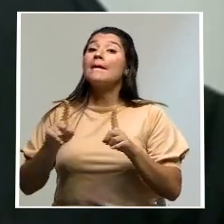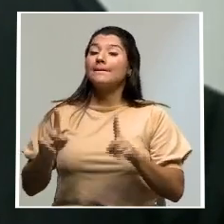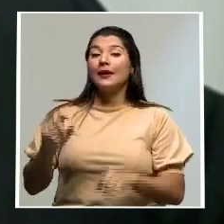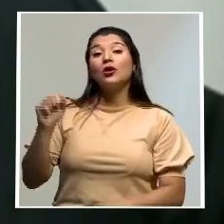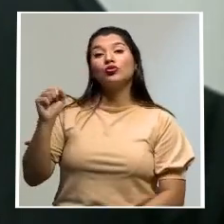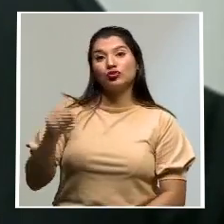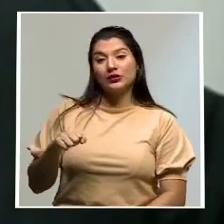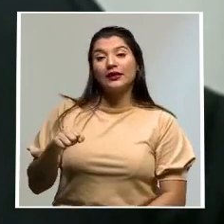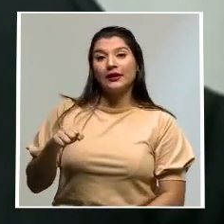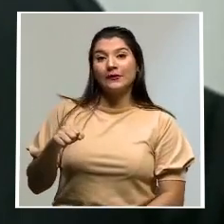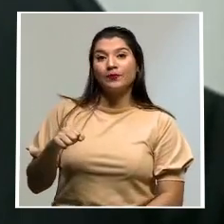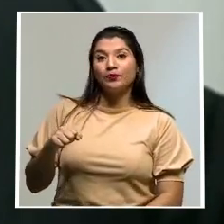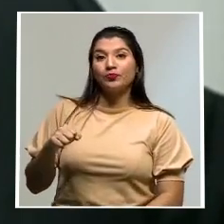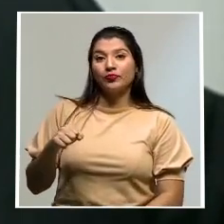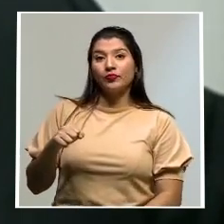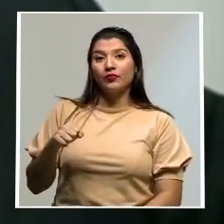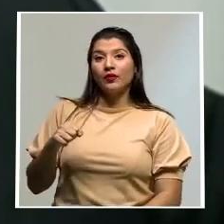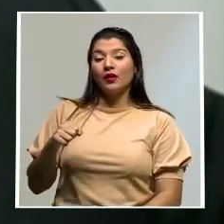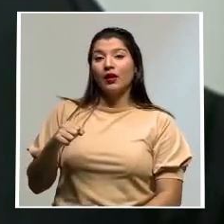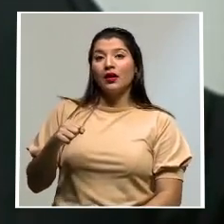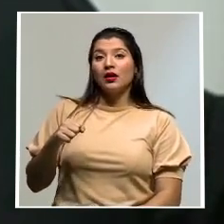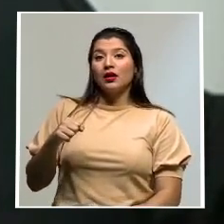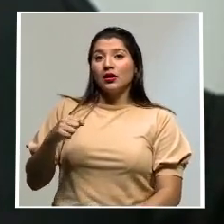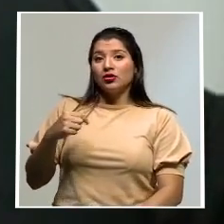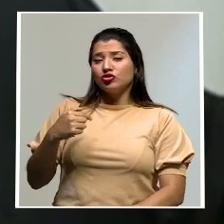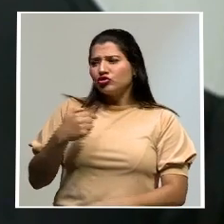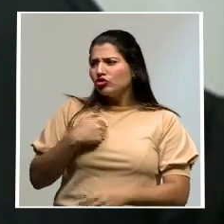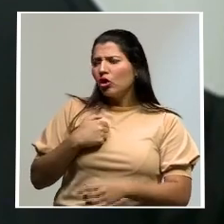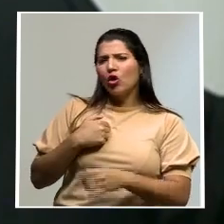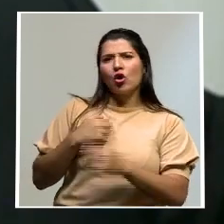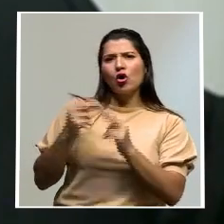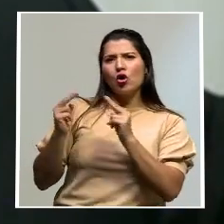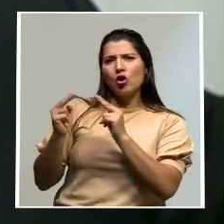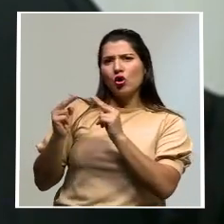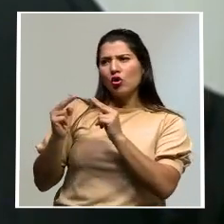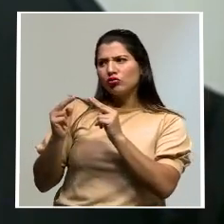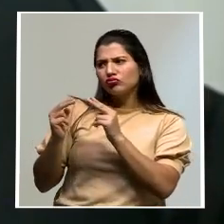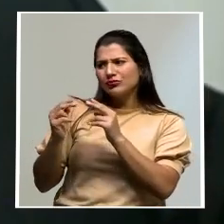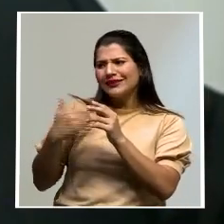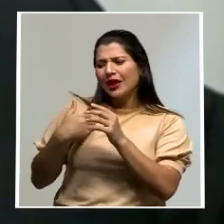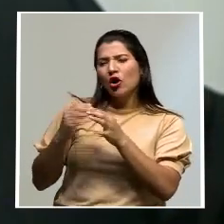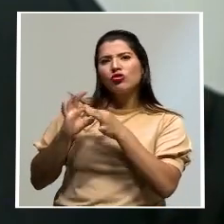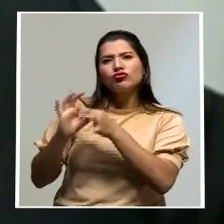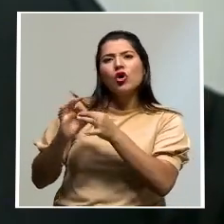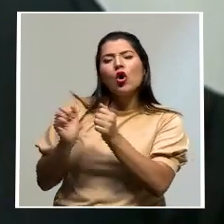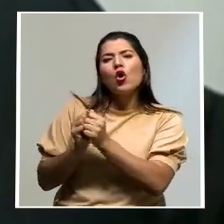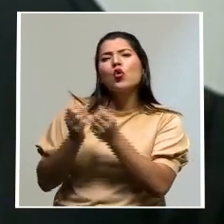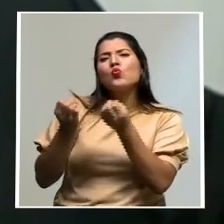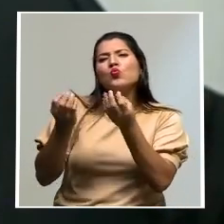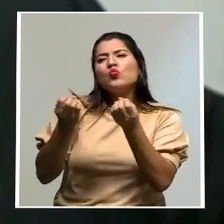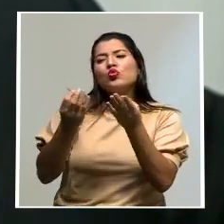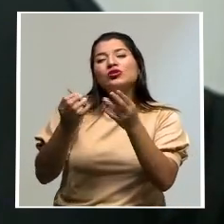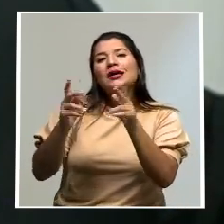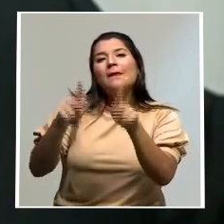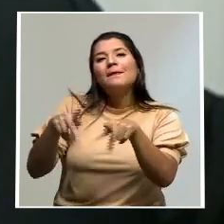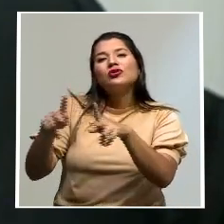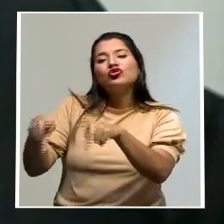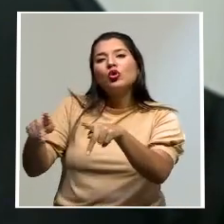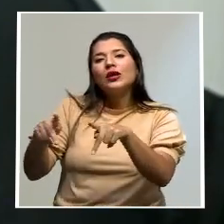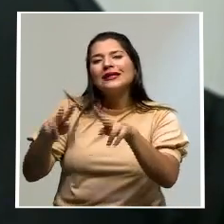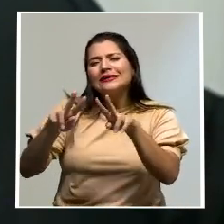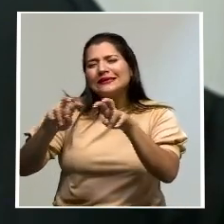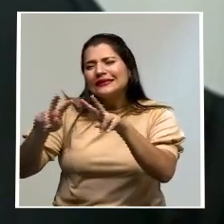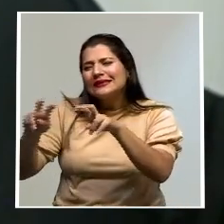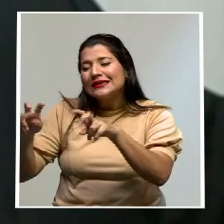sí personas que estudian a profundidad muchos de los temas nacionales y los conocen. Ese tema de la experiencia es relativo, la